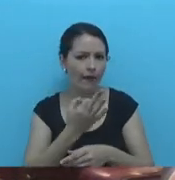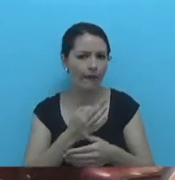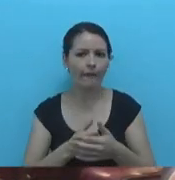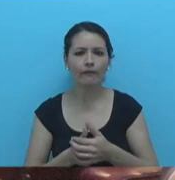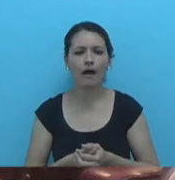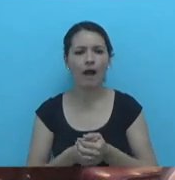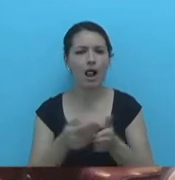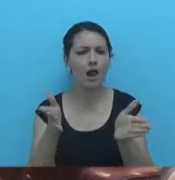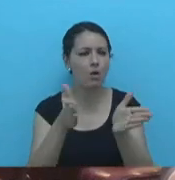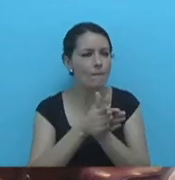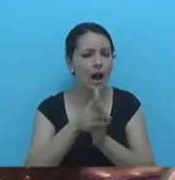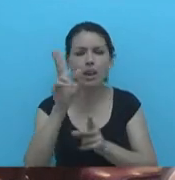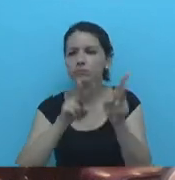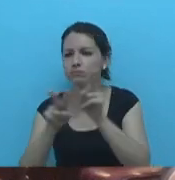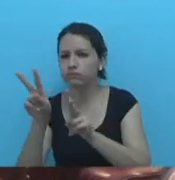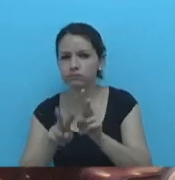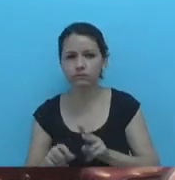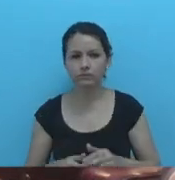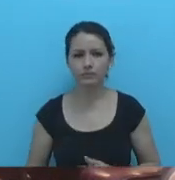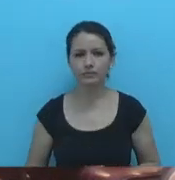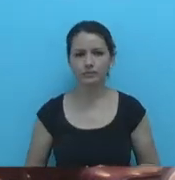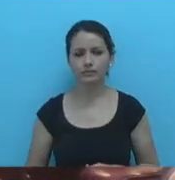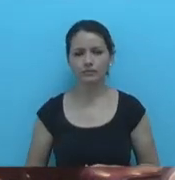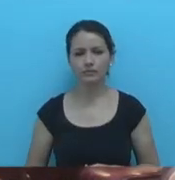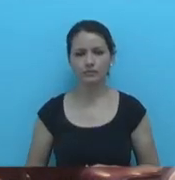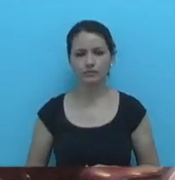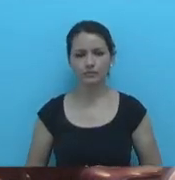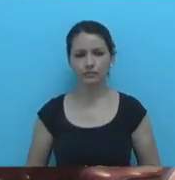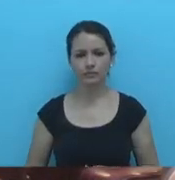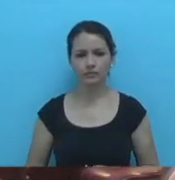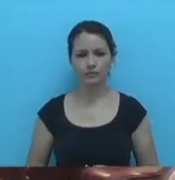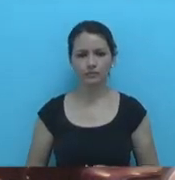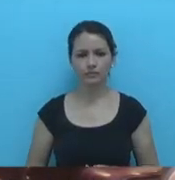están en el territorio y que a veces se disputan entre ellas.